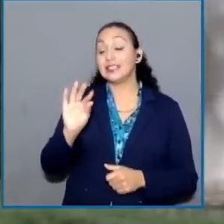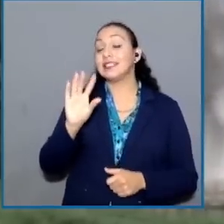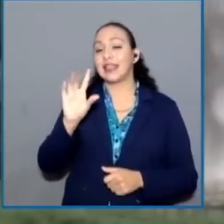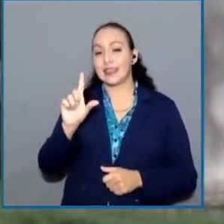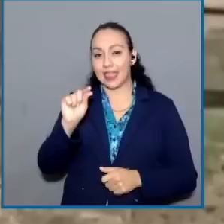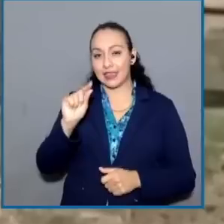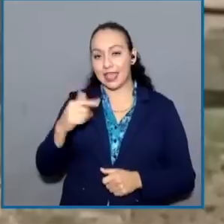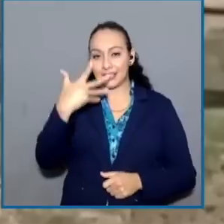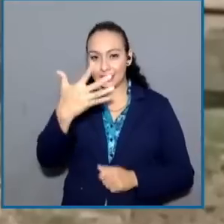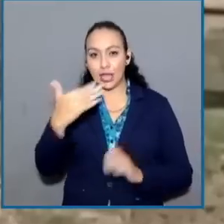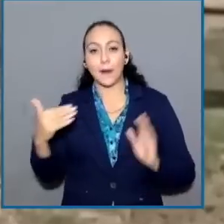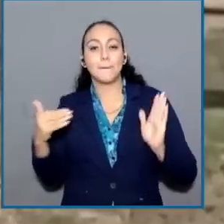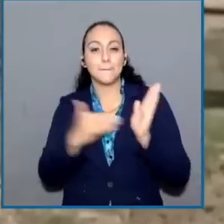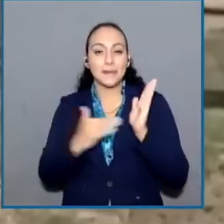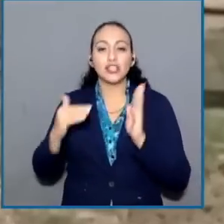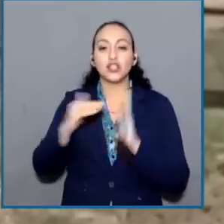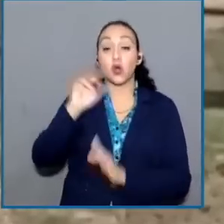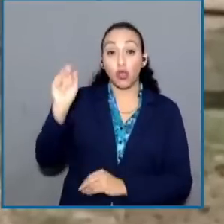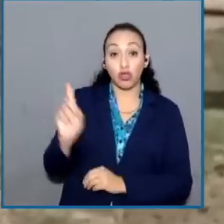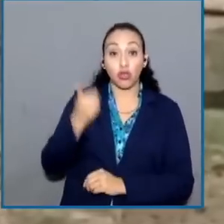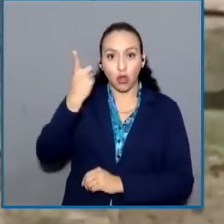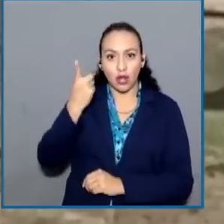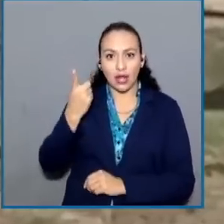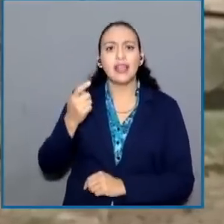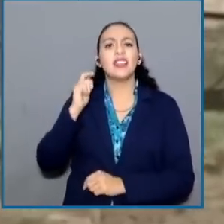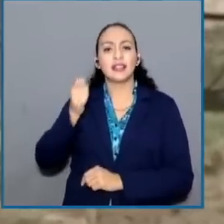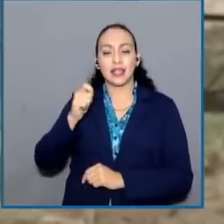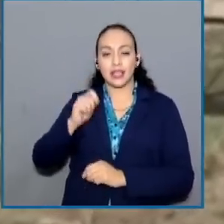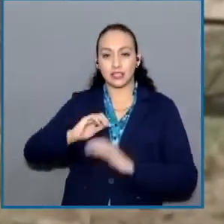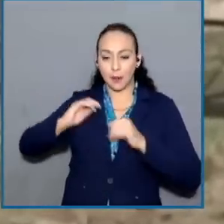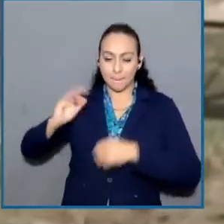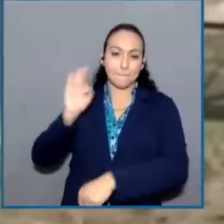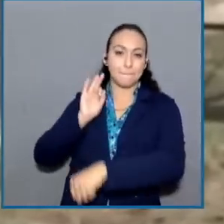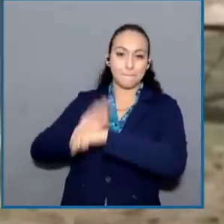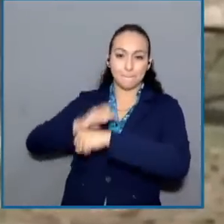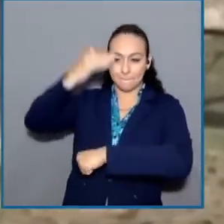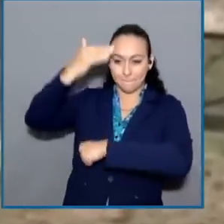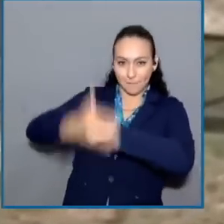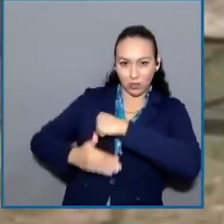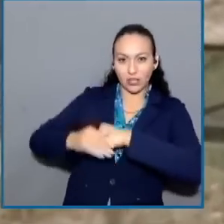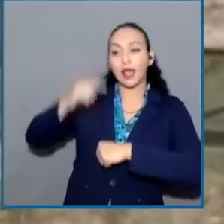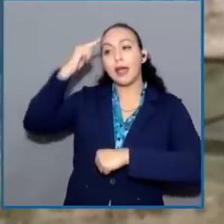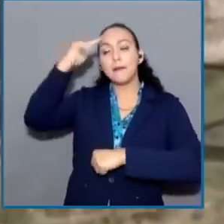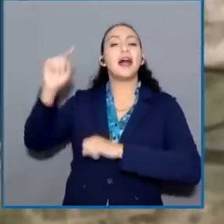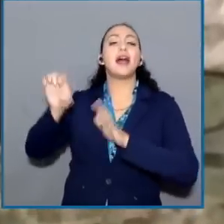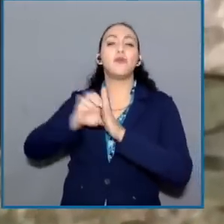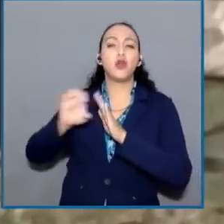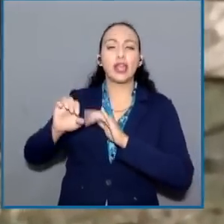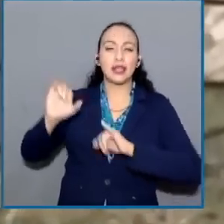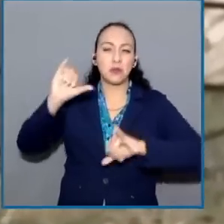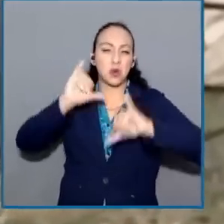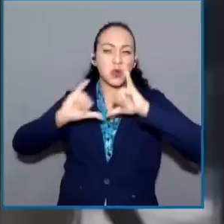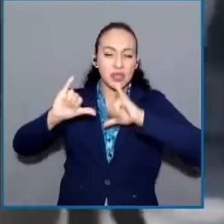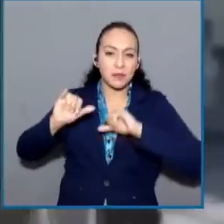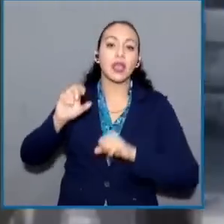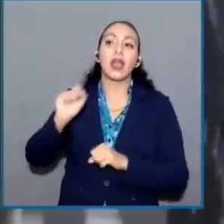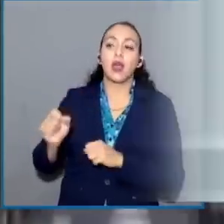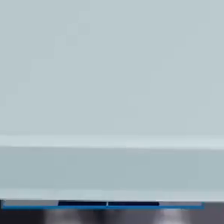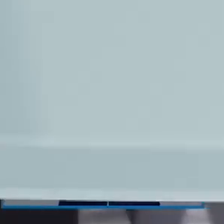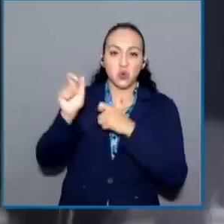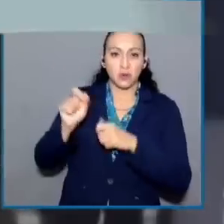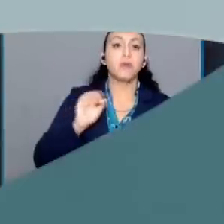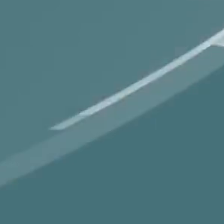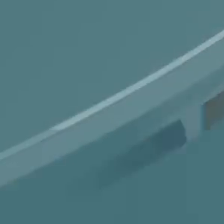incluye equipo de protección nuclear, química, biológica y radiológica, así como armamento pesado.